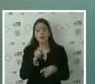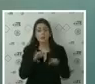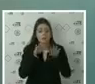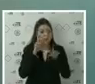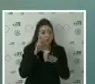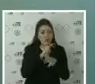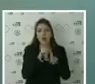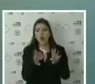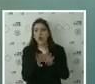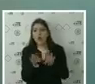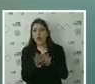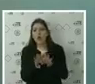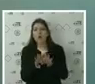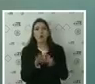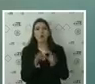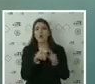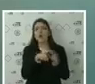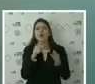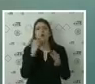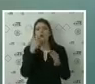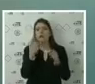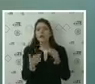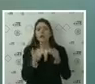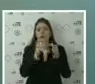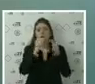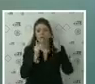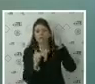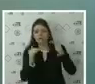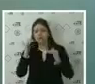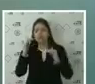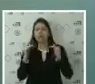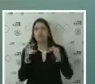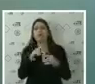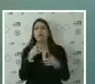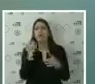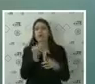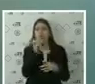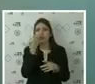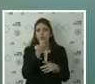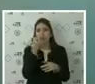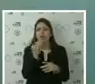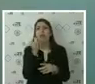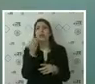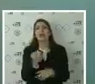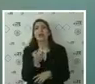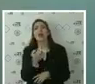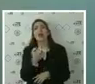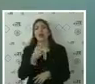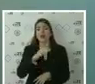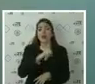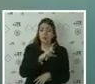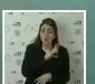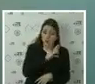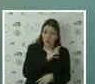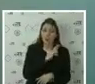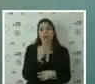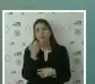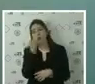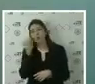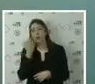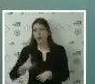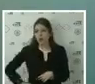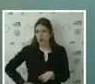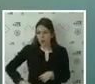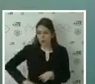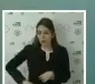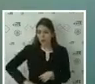de desigualdad entre la educación primaria y la educación privada, y la educación pública. En cuanto